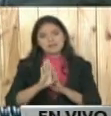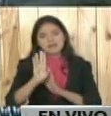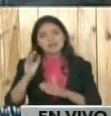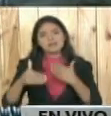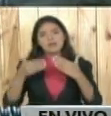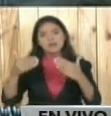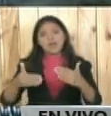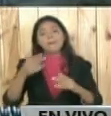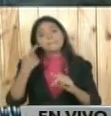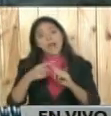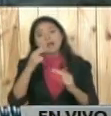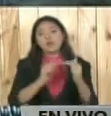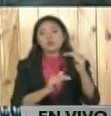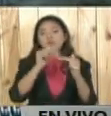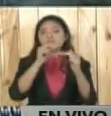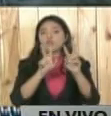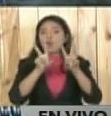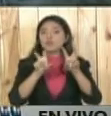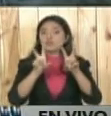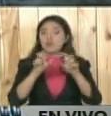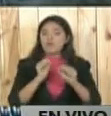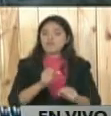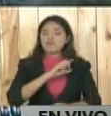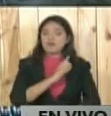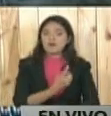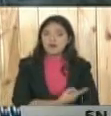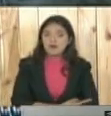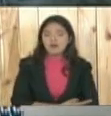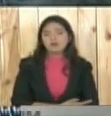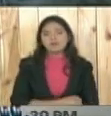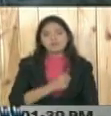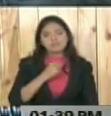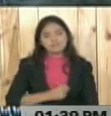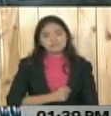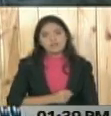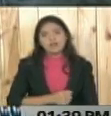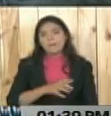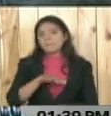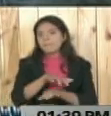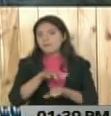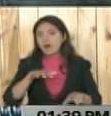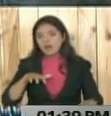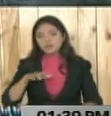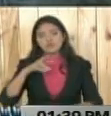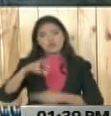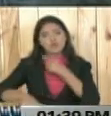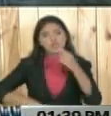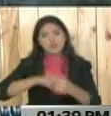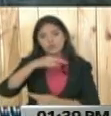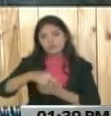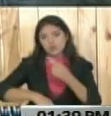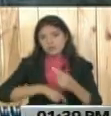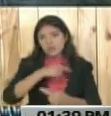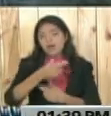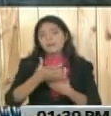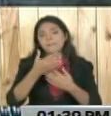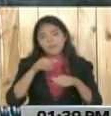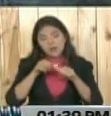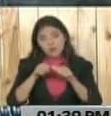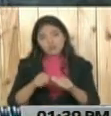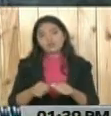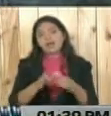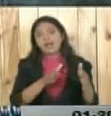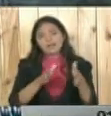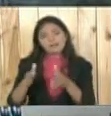de construcción de una nueva, sólida, estable, sostenida mayoría revolucionaria para continuar el